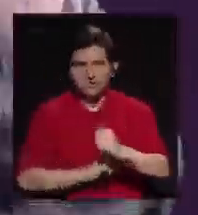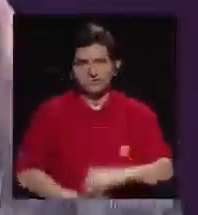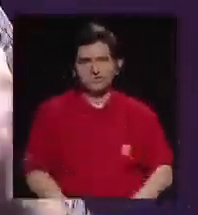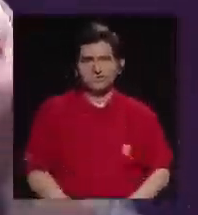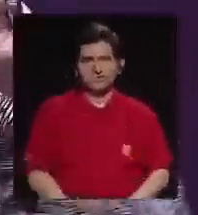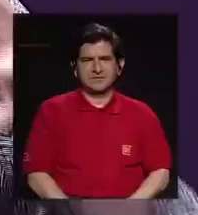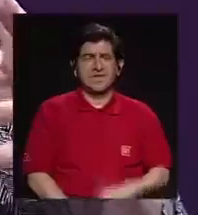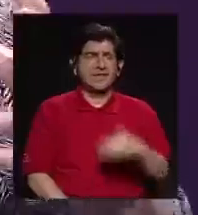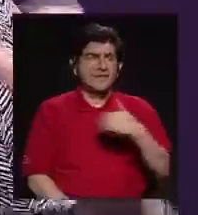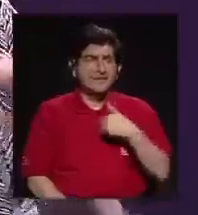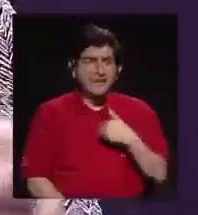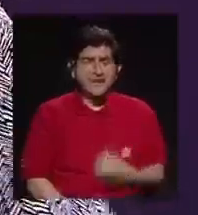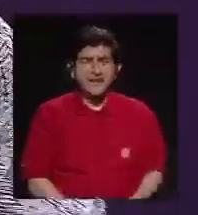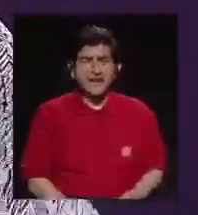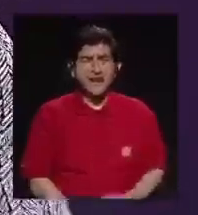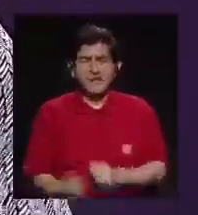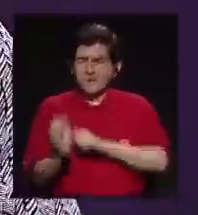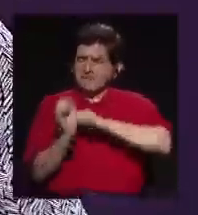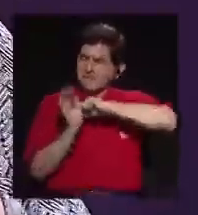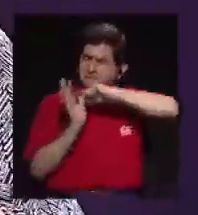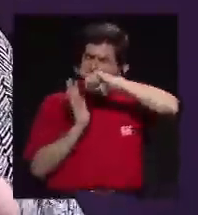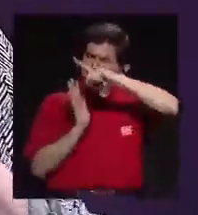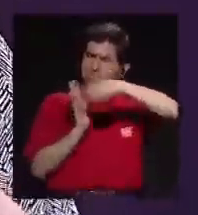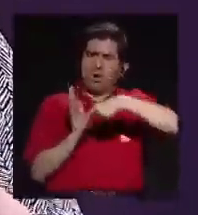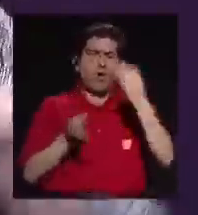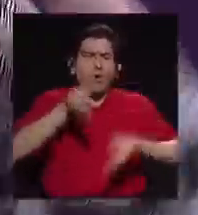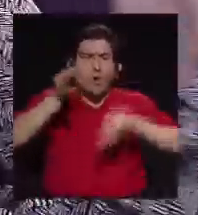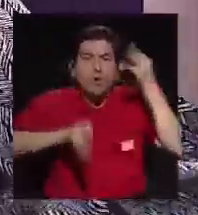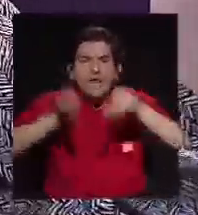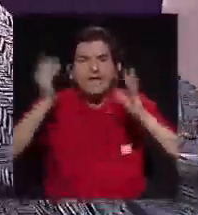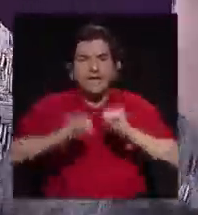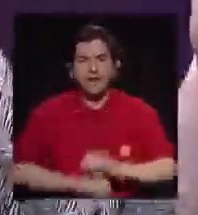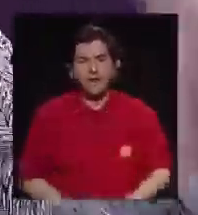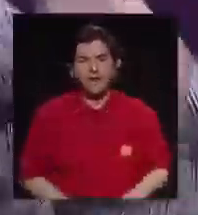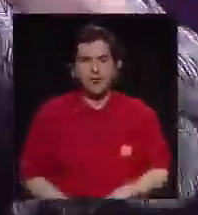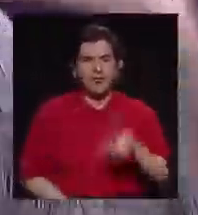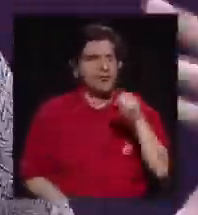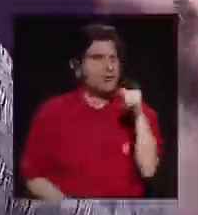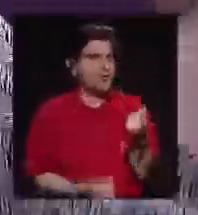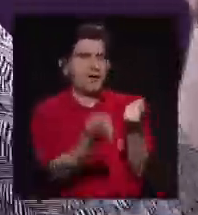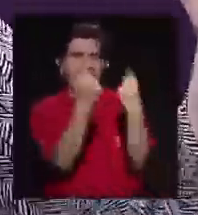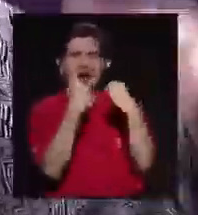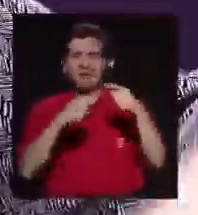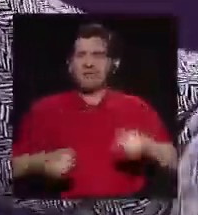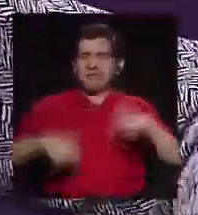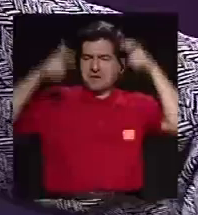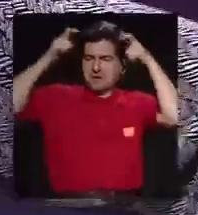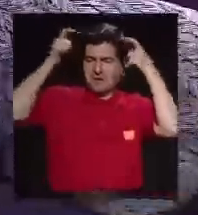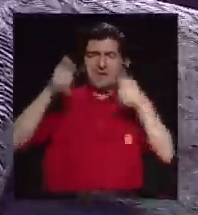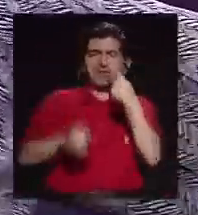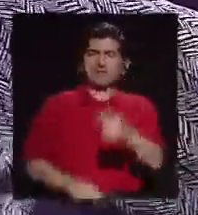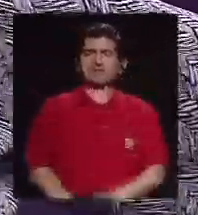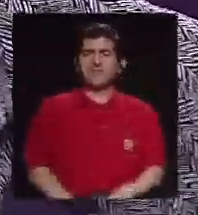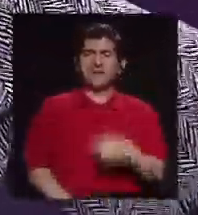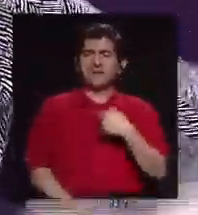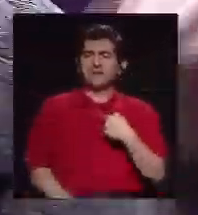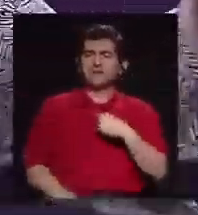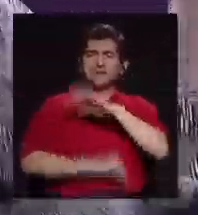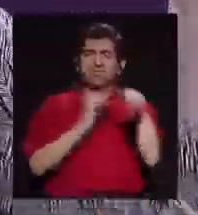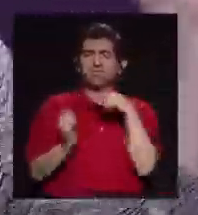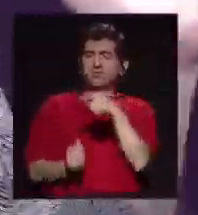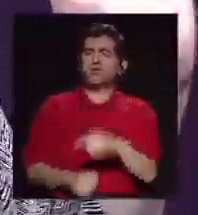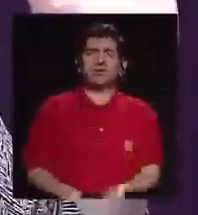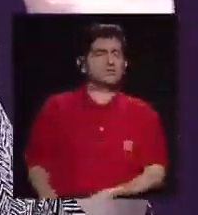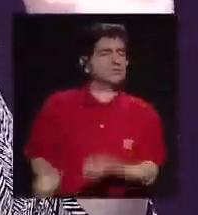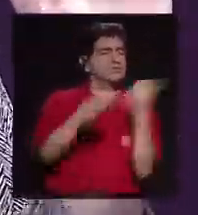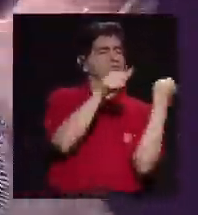decir, tenemos una amalgama, un bloque jurídico tal que no es que él viene como un rey a decir, mira, me voy a volar todo eso y voy